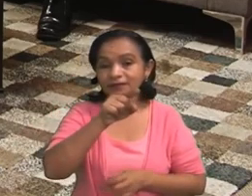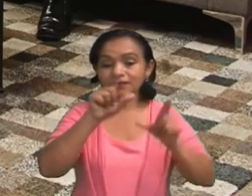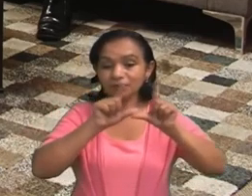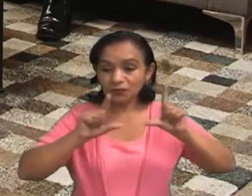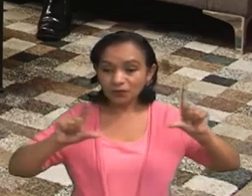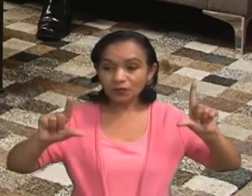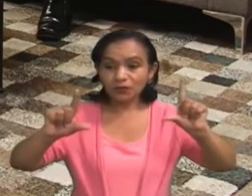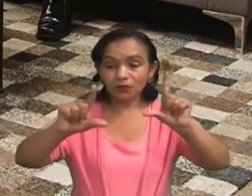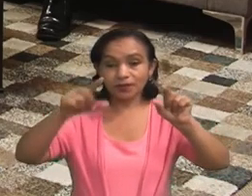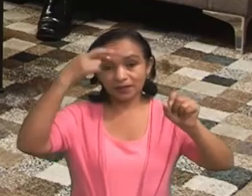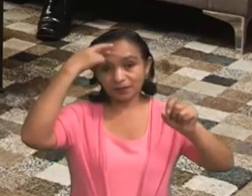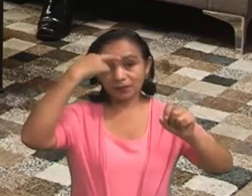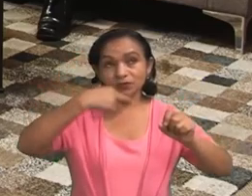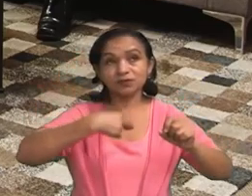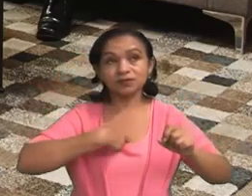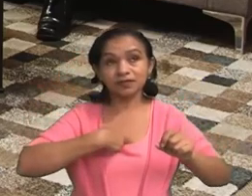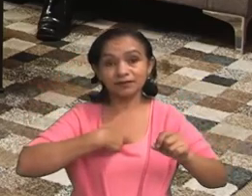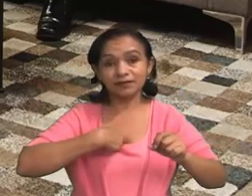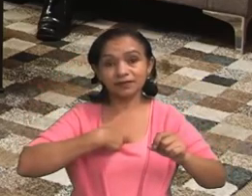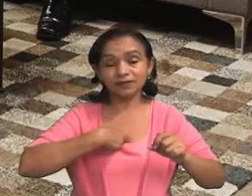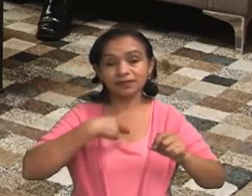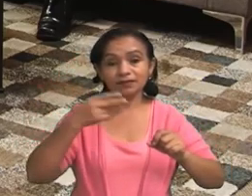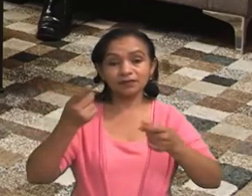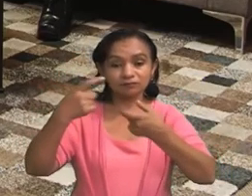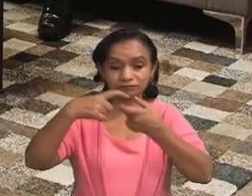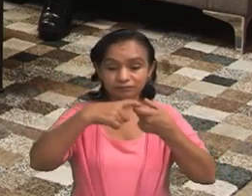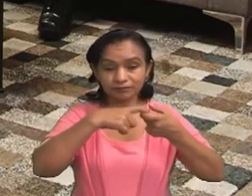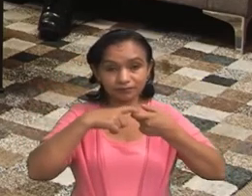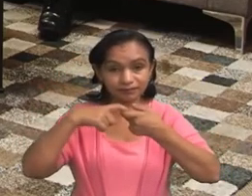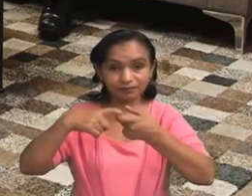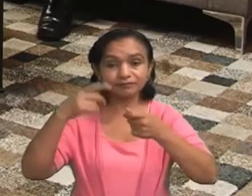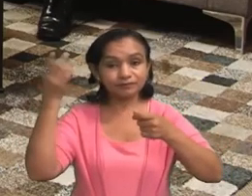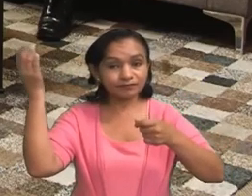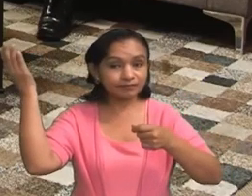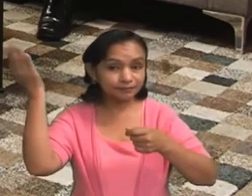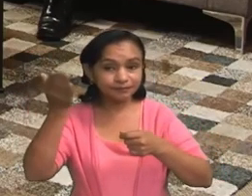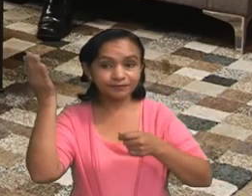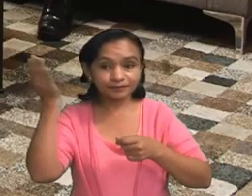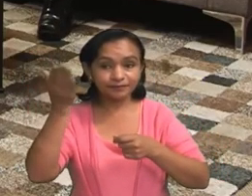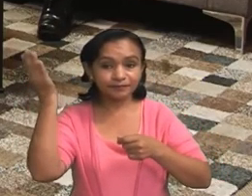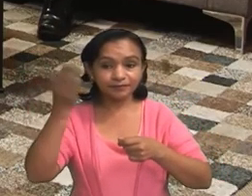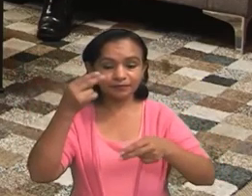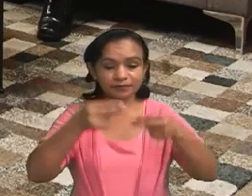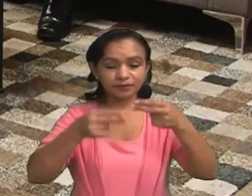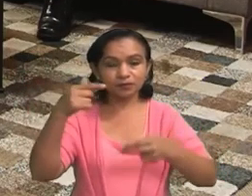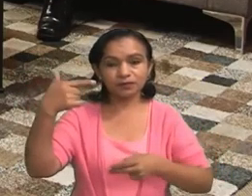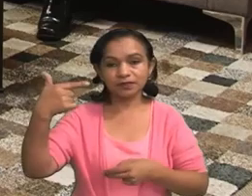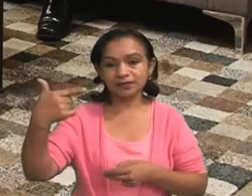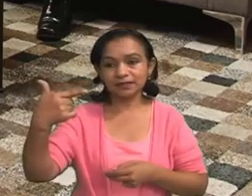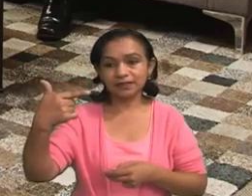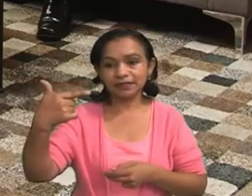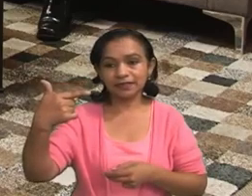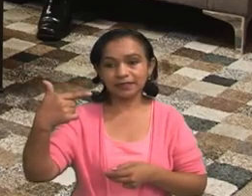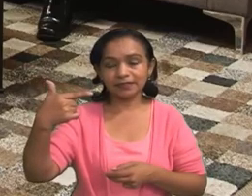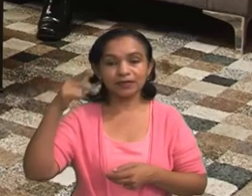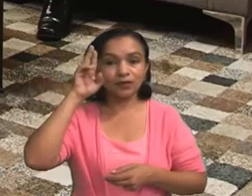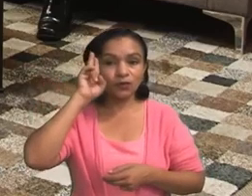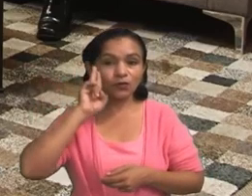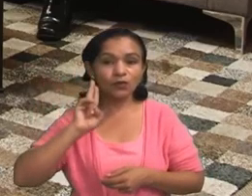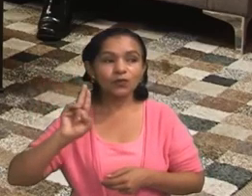la responsabilidad como coordinación general del Congreso, del 7º Congreso, pues es la UNAM.